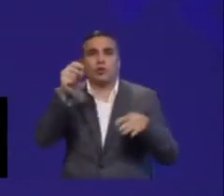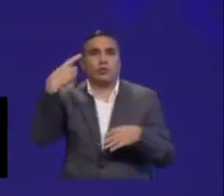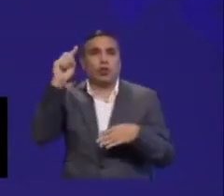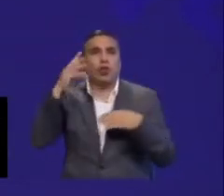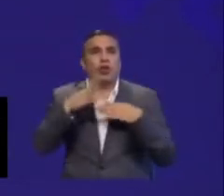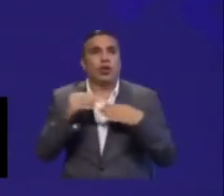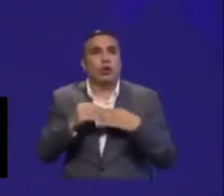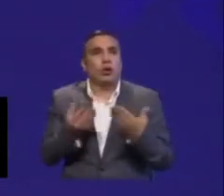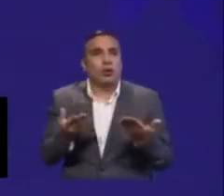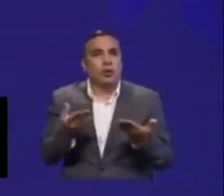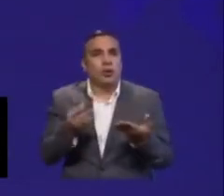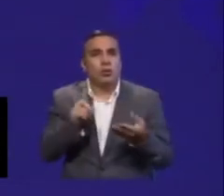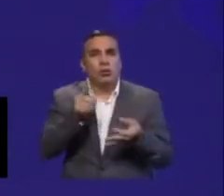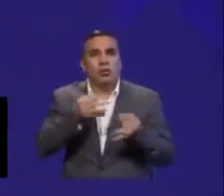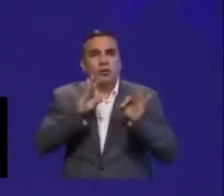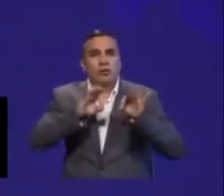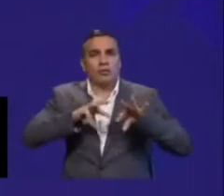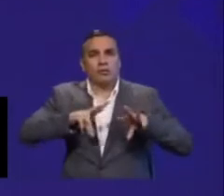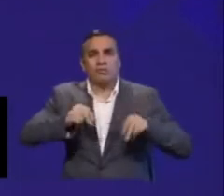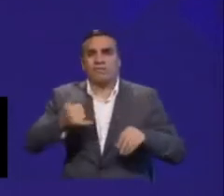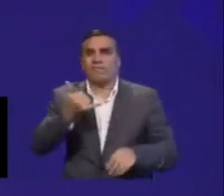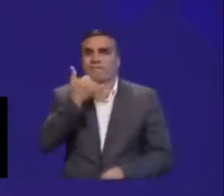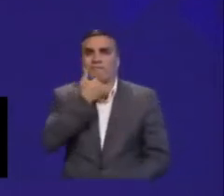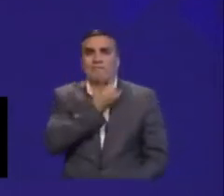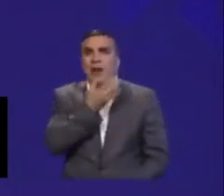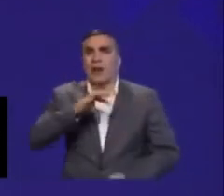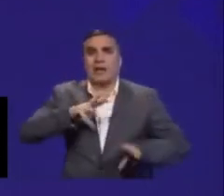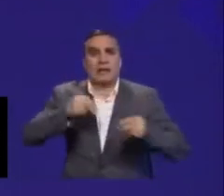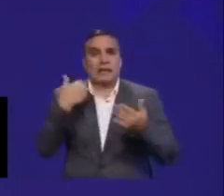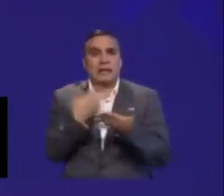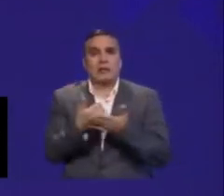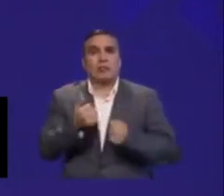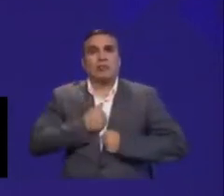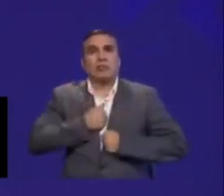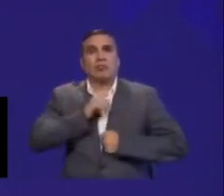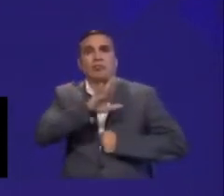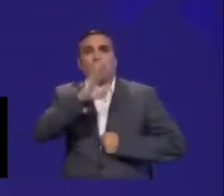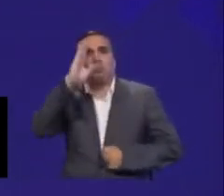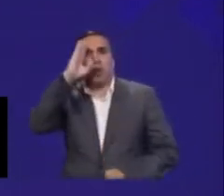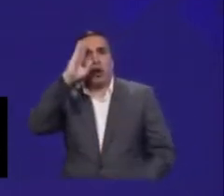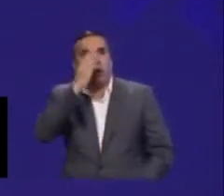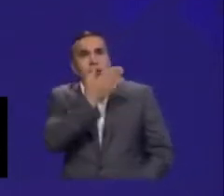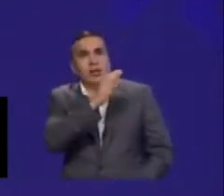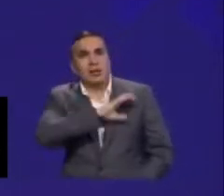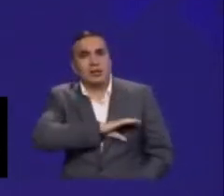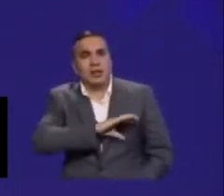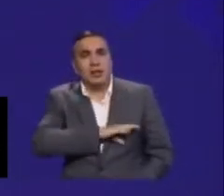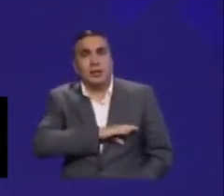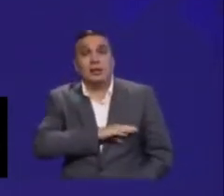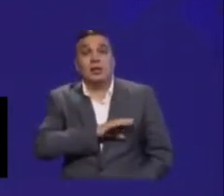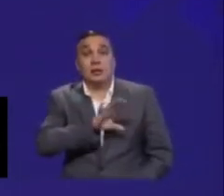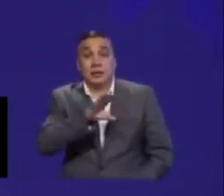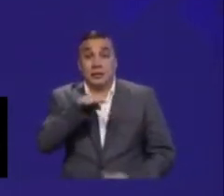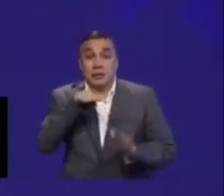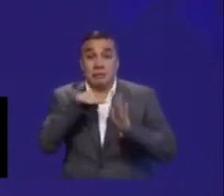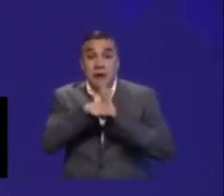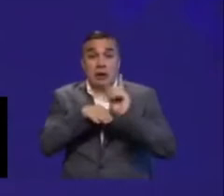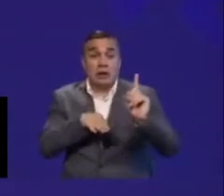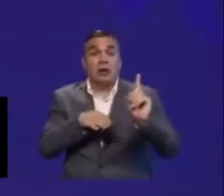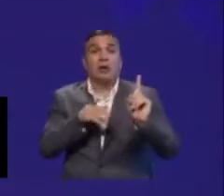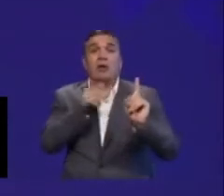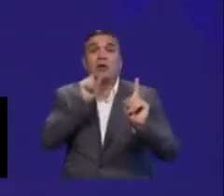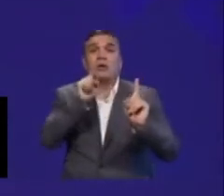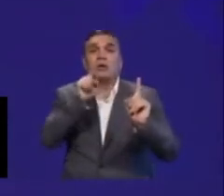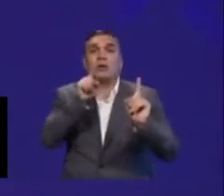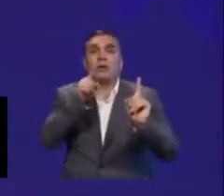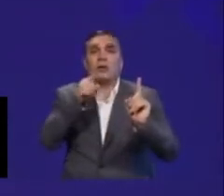dólares. Un esquema perverso que atracó los fondos de la policía. Y lastimosamente entre esos bancos, aparece en